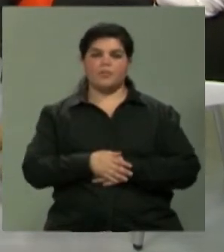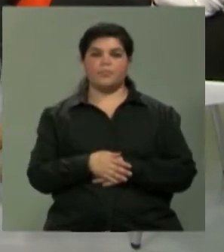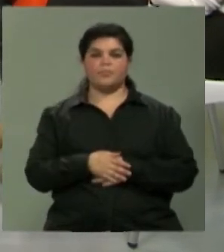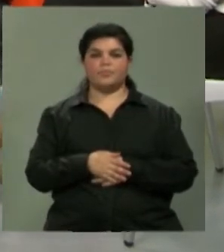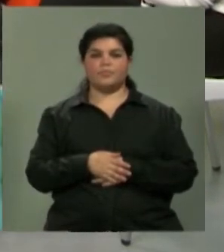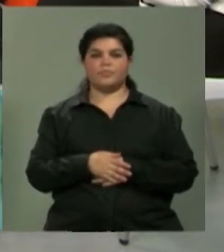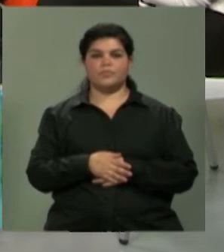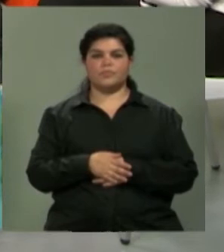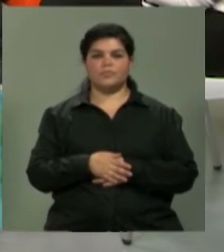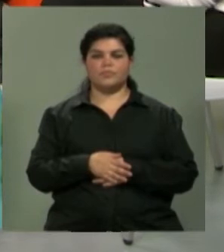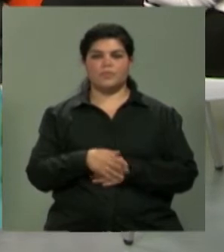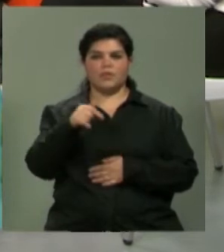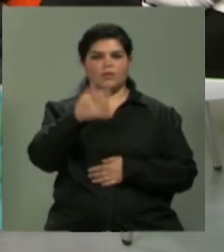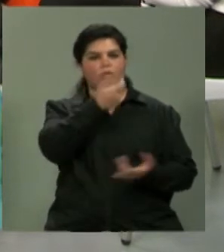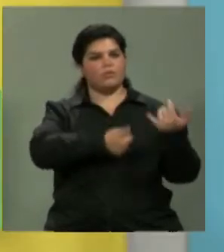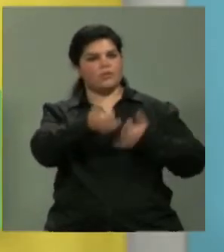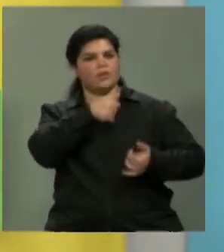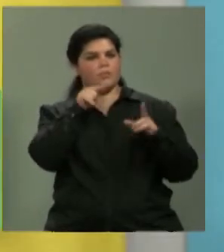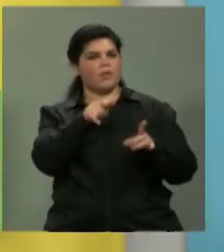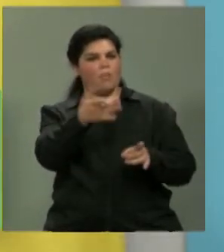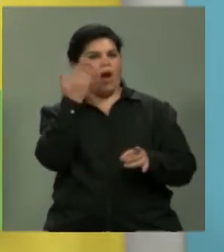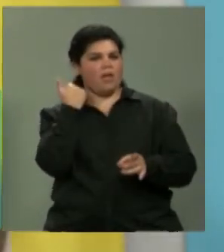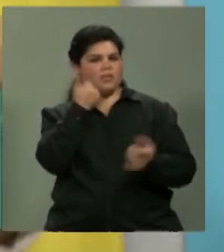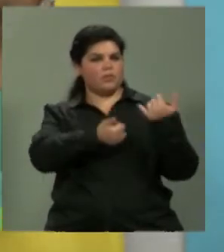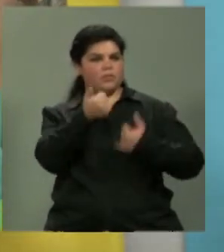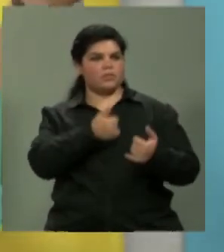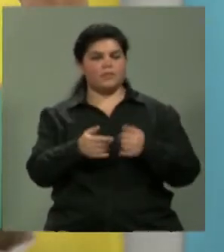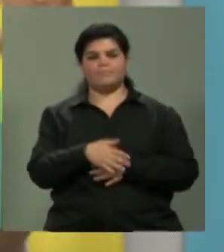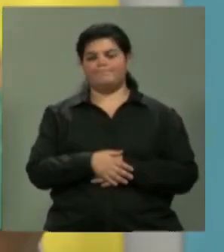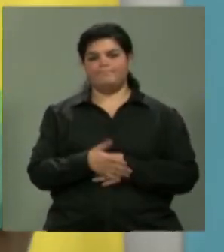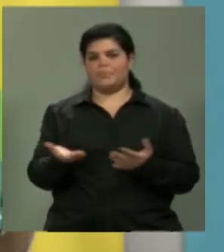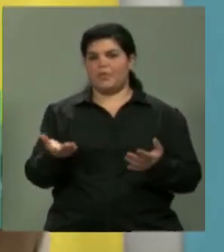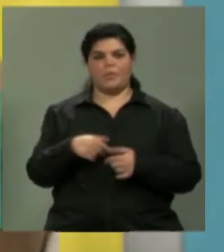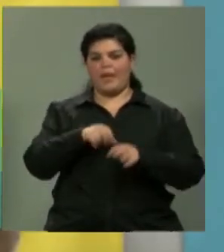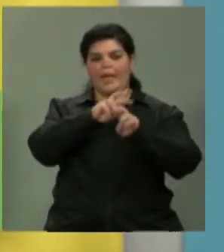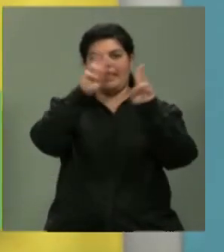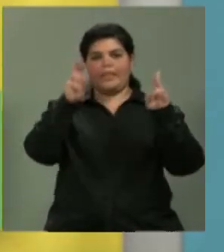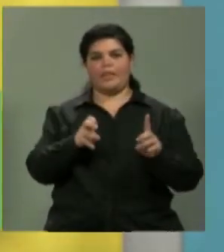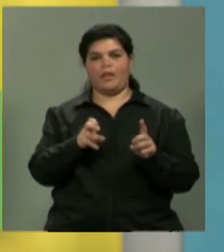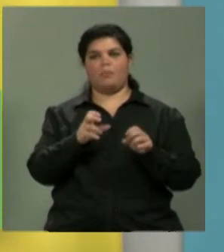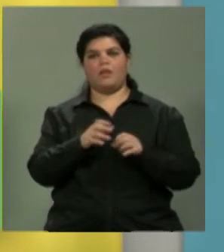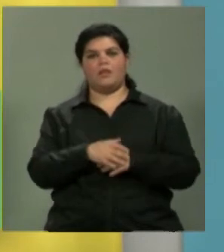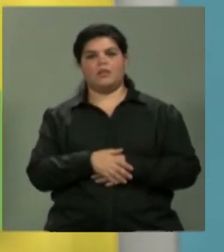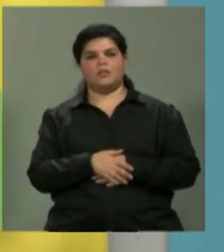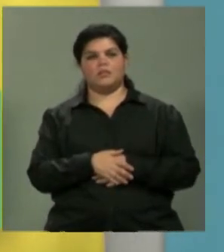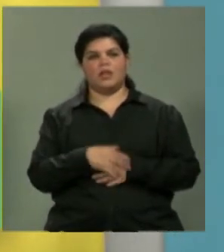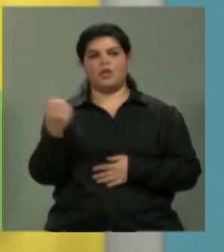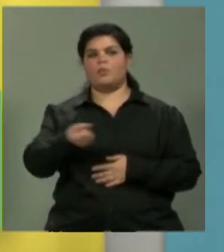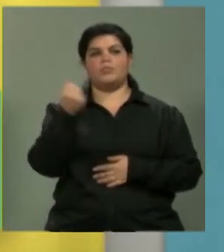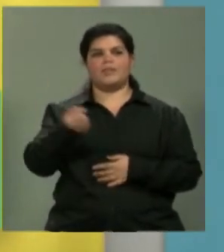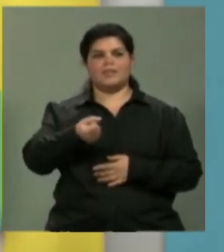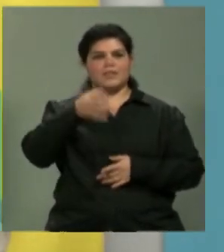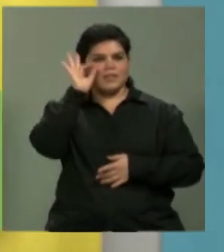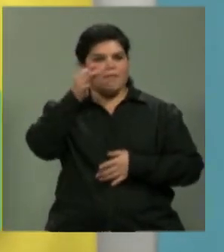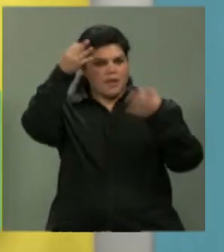estabas diciendo recién con respecto a... Claro que el tema se pone kilométrico y empezamos y tenemos que ver de qué vamos a hablar,